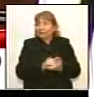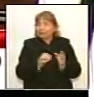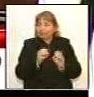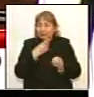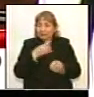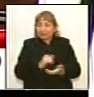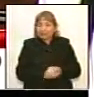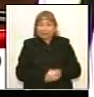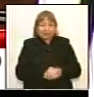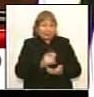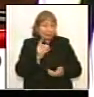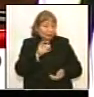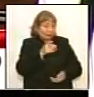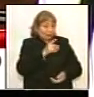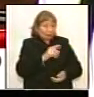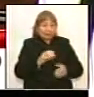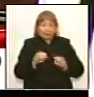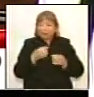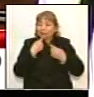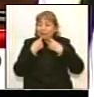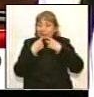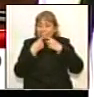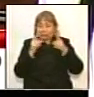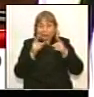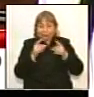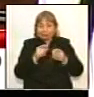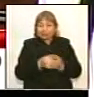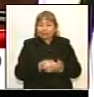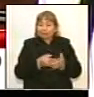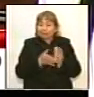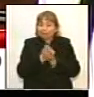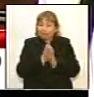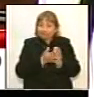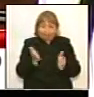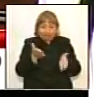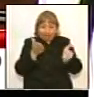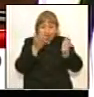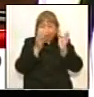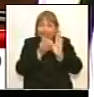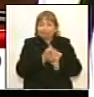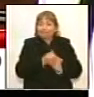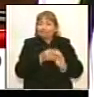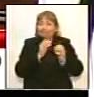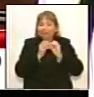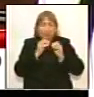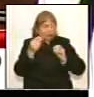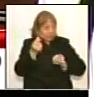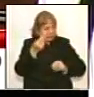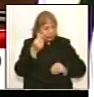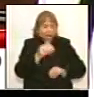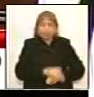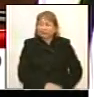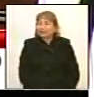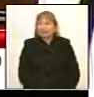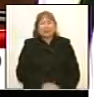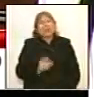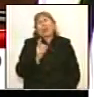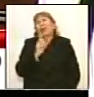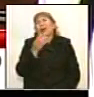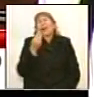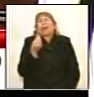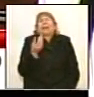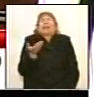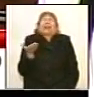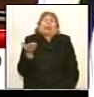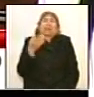presidente, creo que usted debe hacer una invocación para que se aligere el debate y podamos resolver esto rápido. ¿Por qué? No solamente porque es